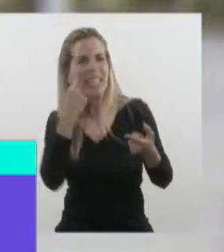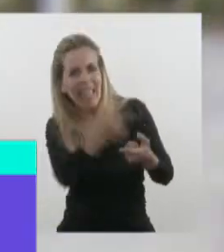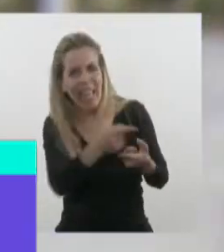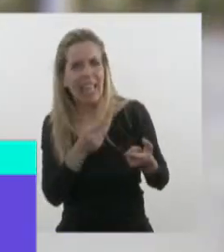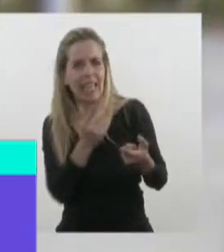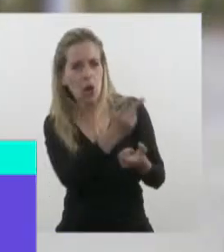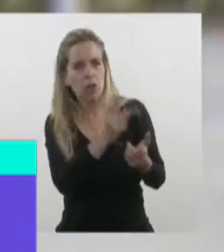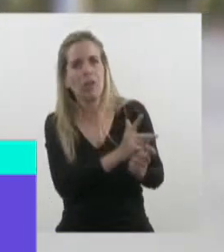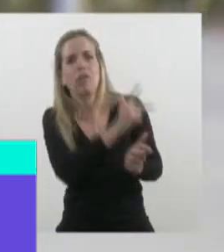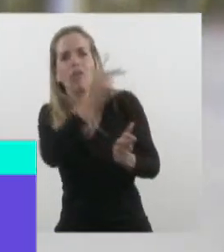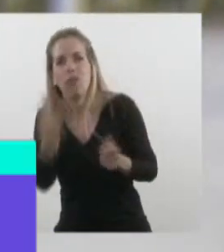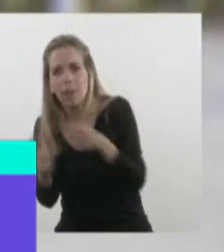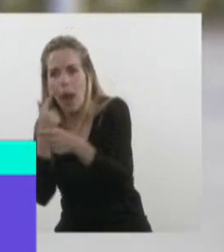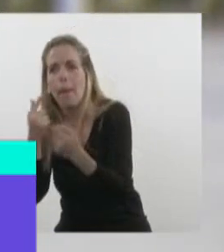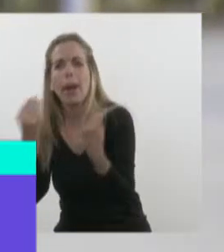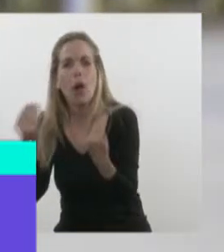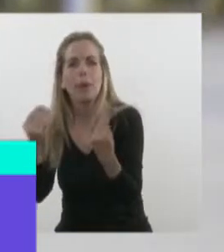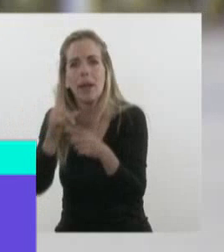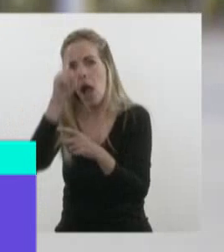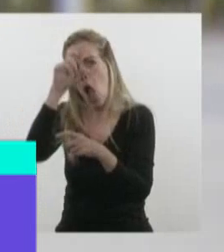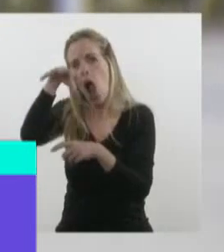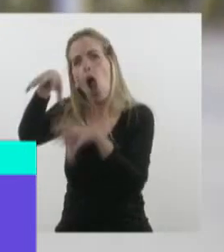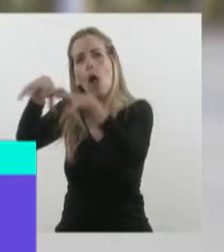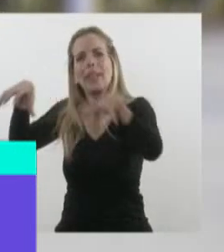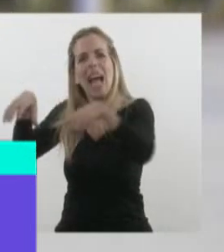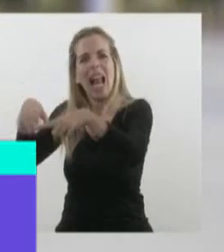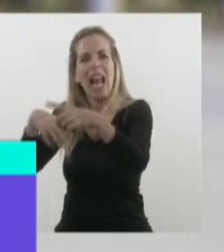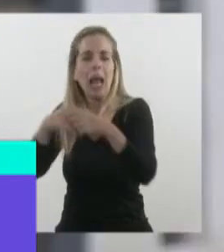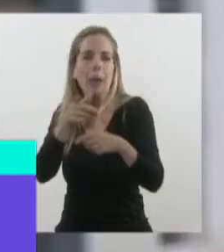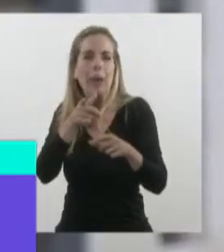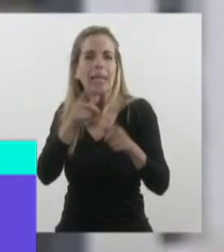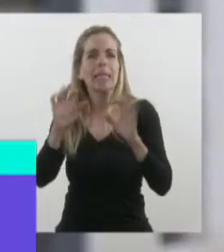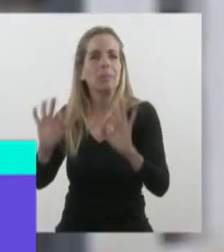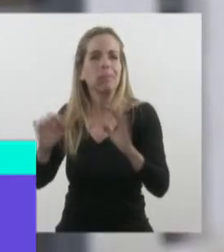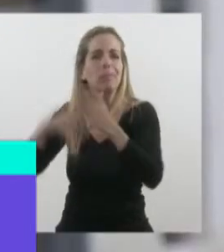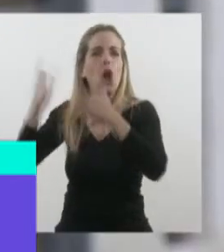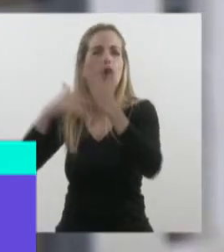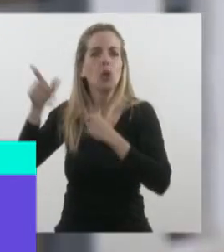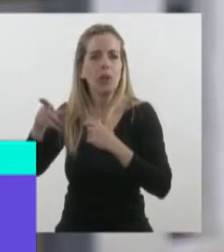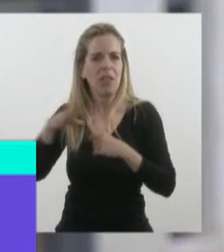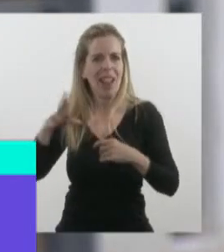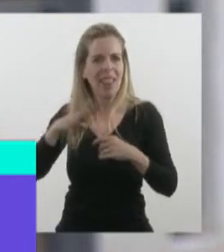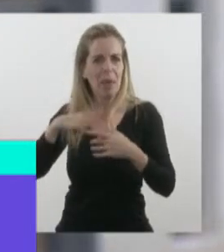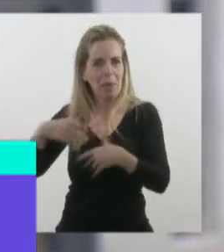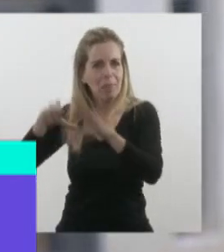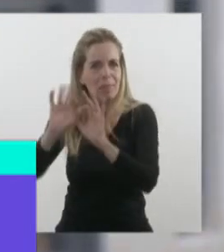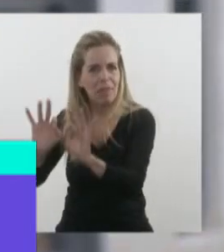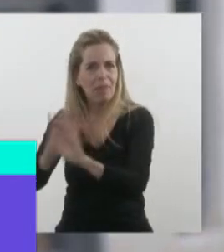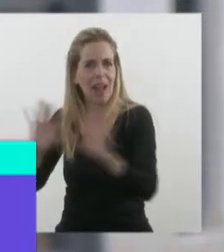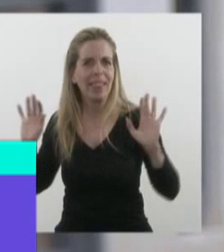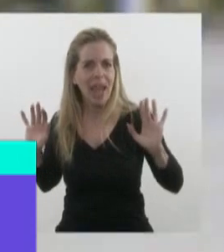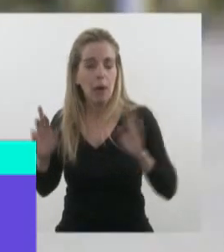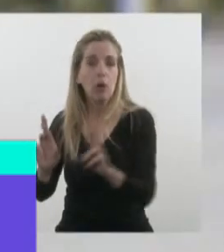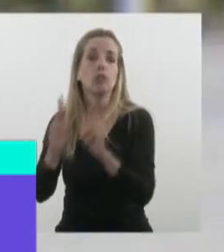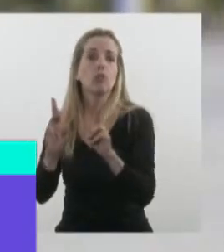las obras para terminar de hacer un hospital que estaba virtualmente construido. Y que menos mal que lo hicimos, porque hoy no